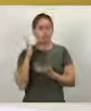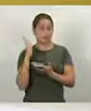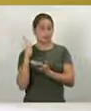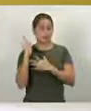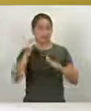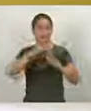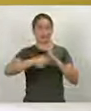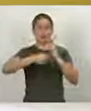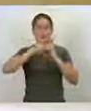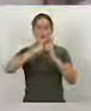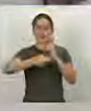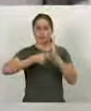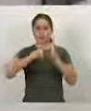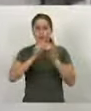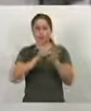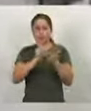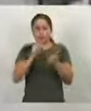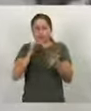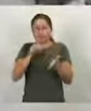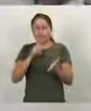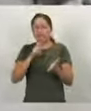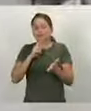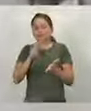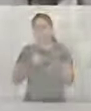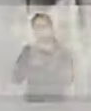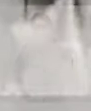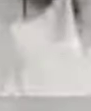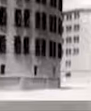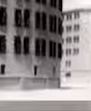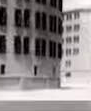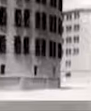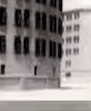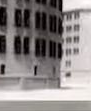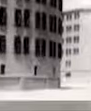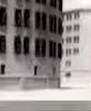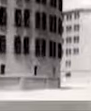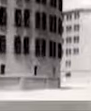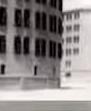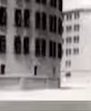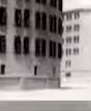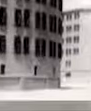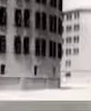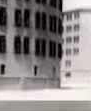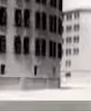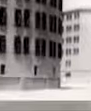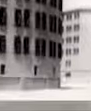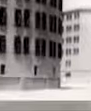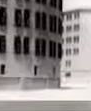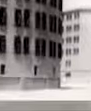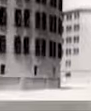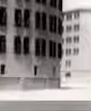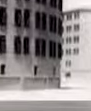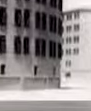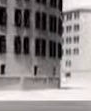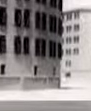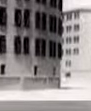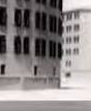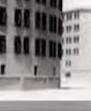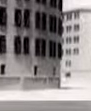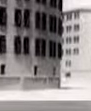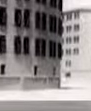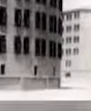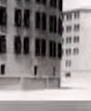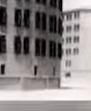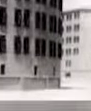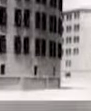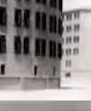el video donde encontrarás la respuesta. La presión de la opinión pública a favor de los revolucionarios encarcelados